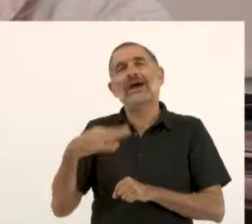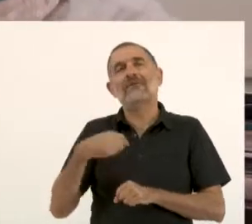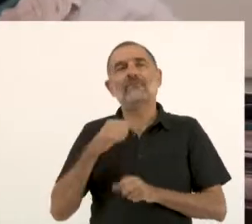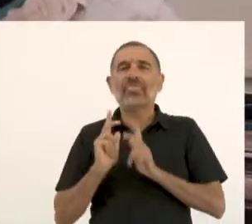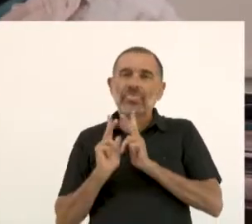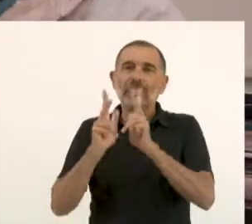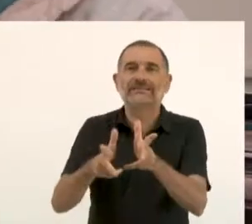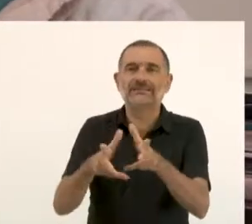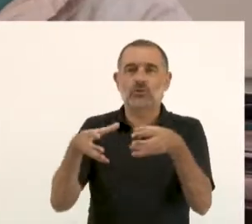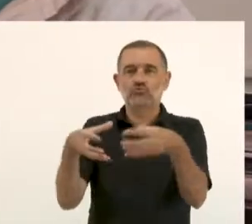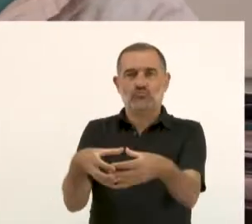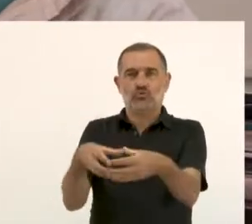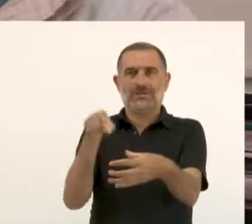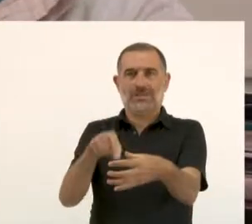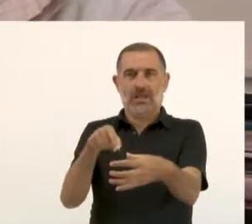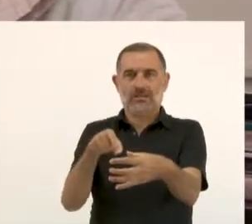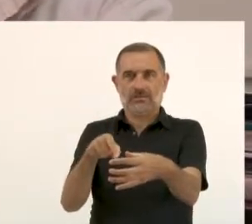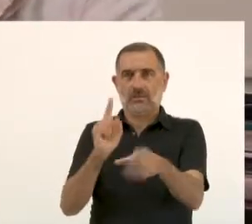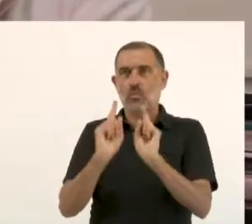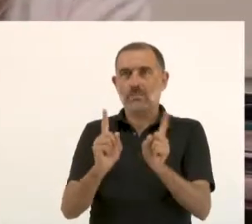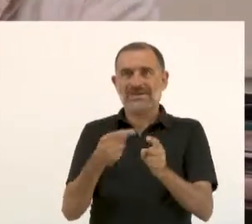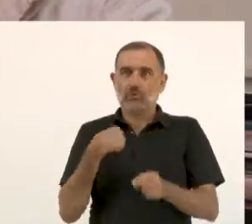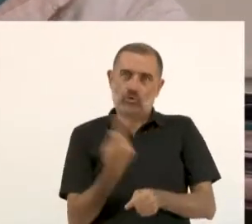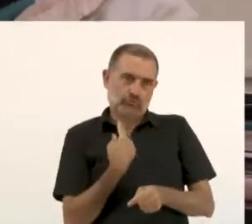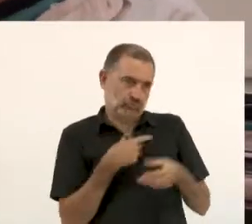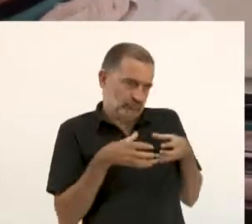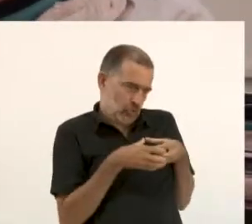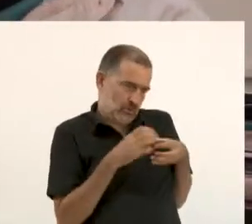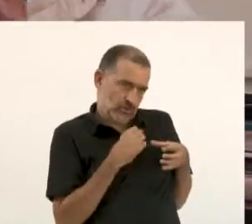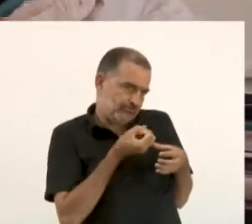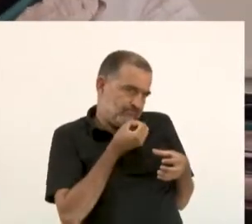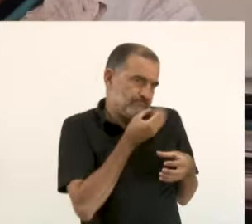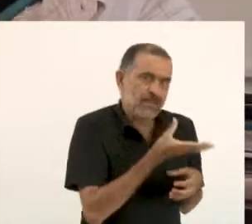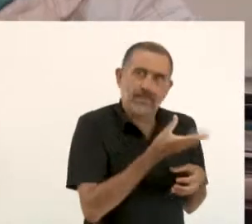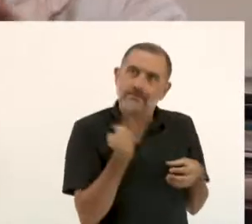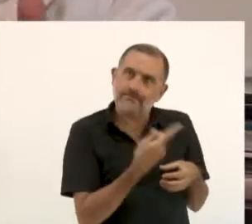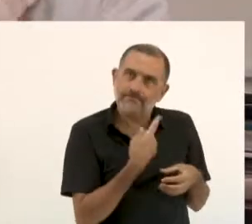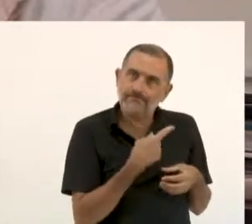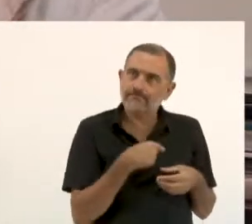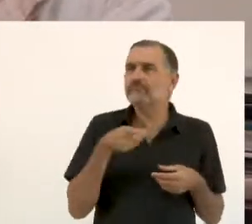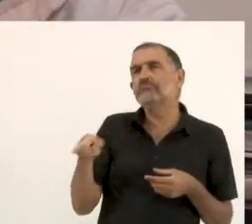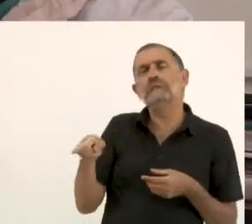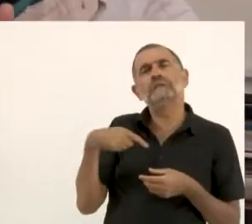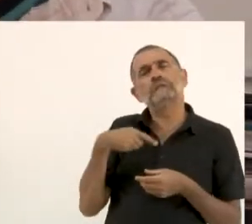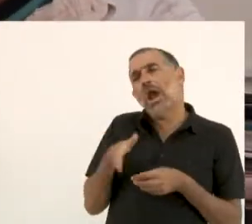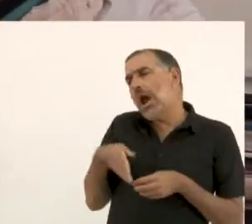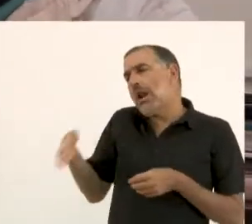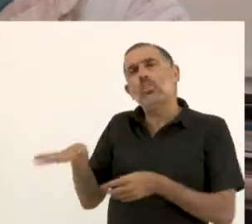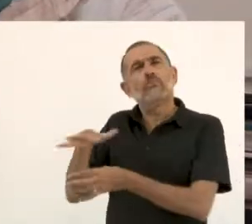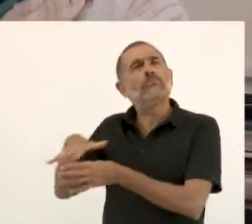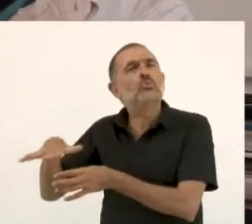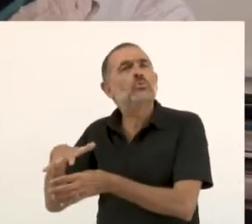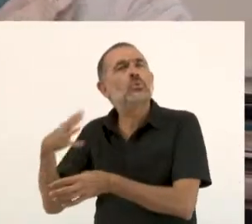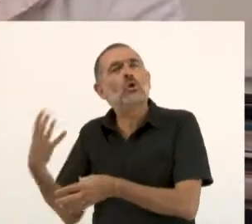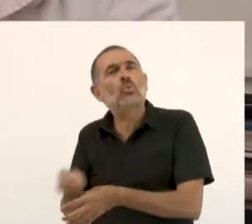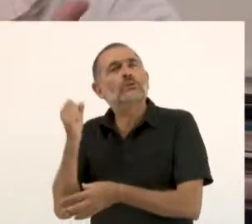ese compromiso con ellos, de decir, bueno, nos contó un vecino que hizo un pozo negro o cavó algunos cimientos